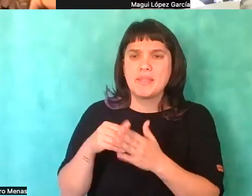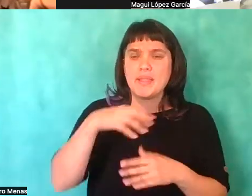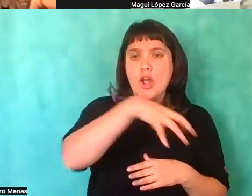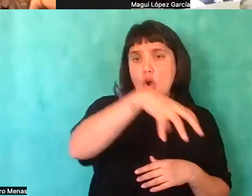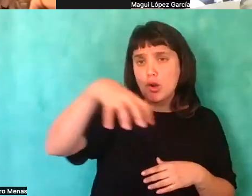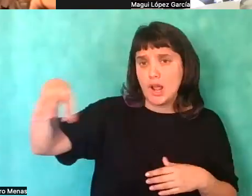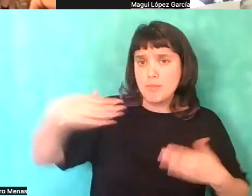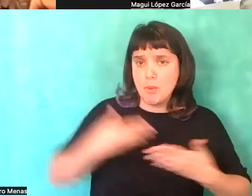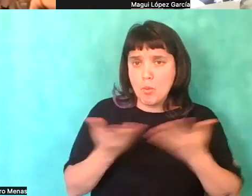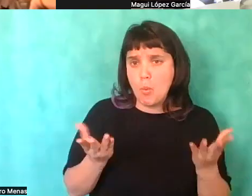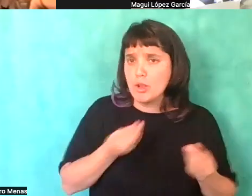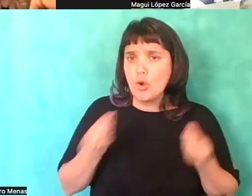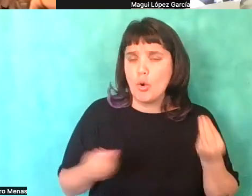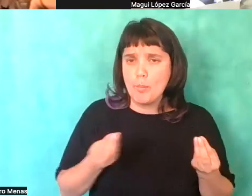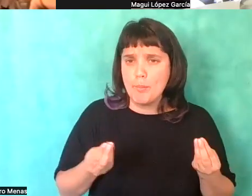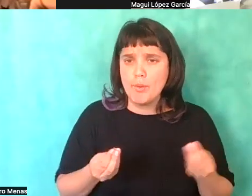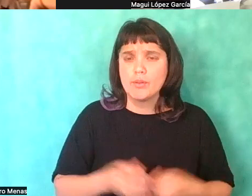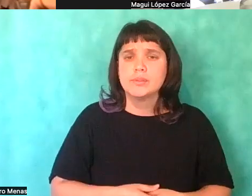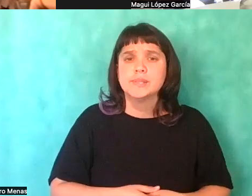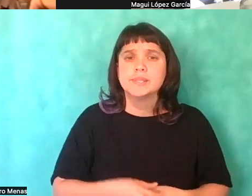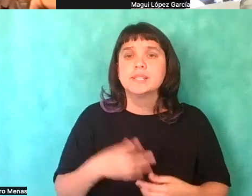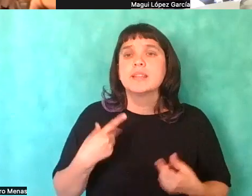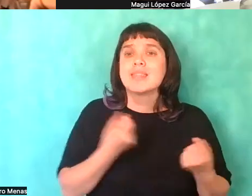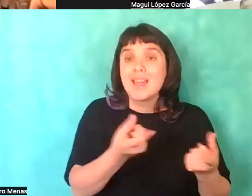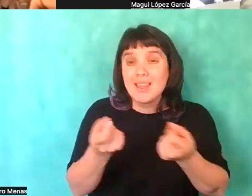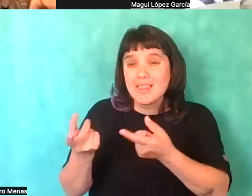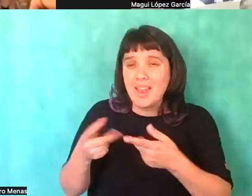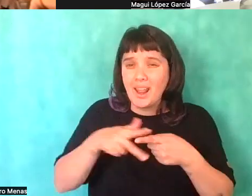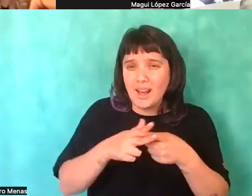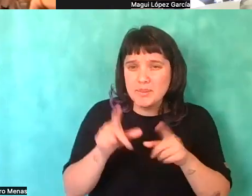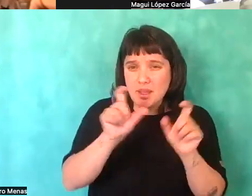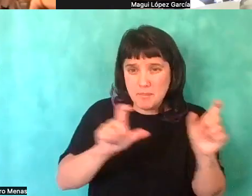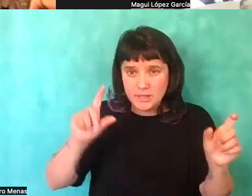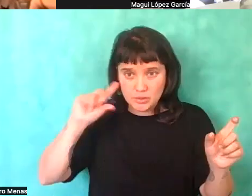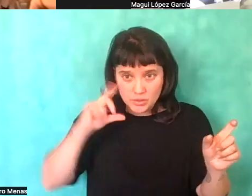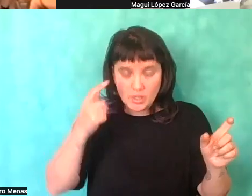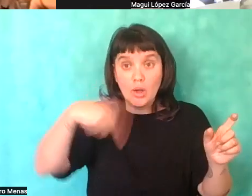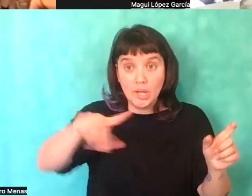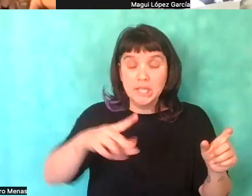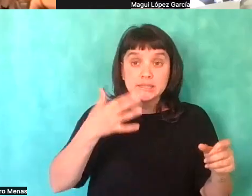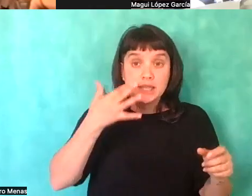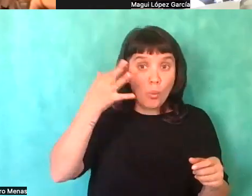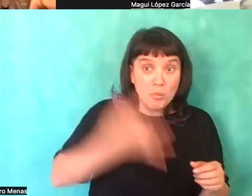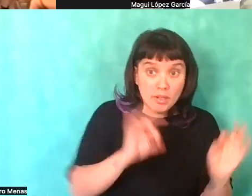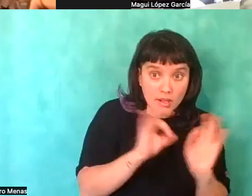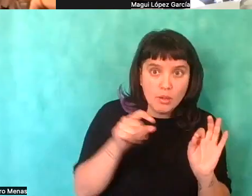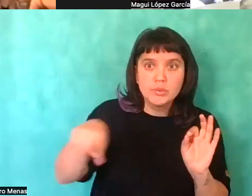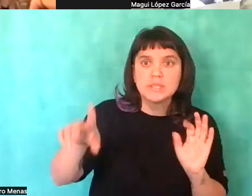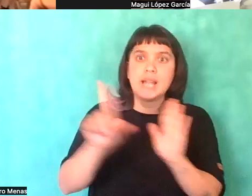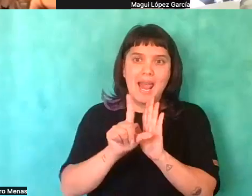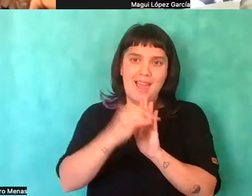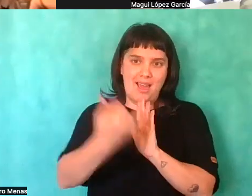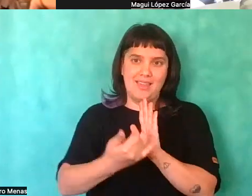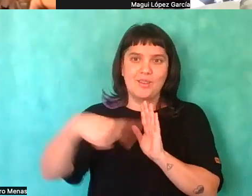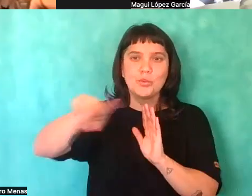lo implementa, digo, y además darles herramientas a las personas sordas para decir, bueno, si esto no se cumple, la ley existe, y se puede también denunciar, y eso también